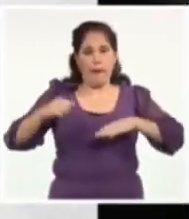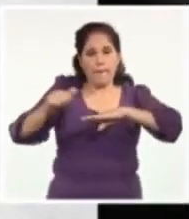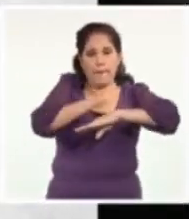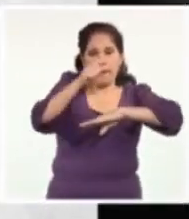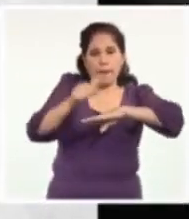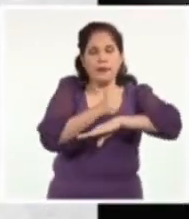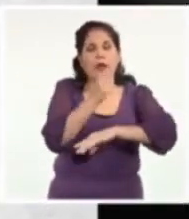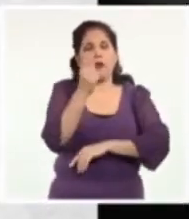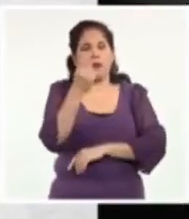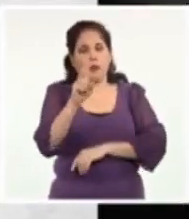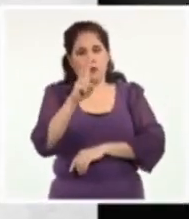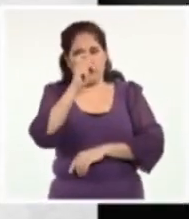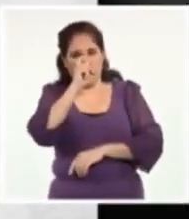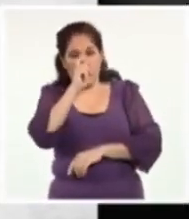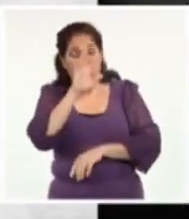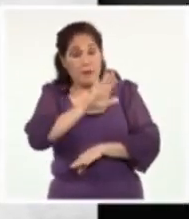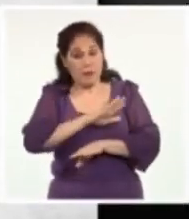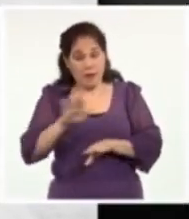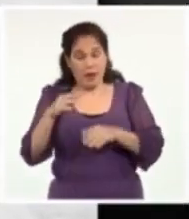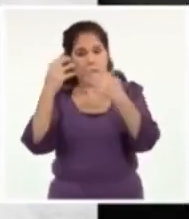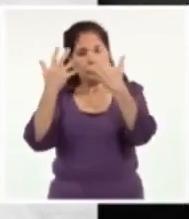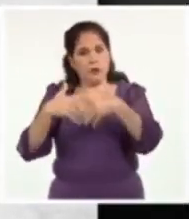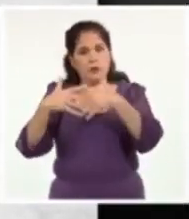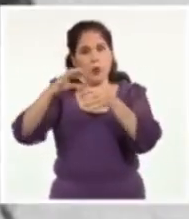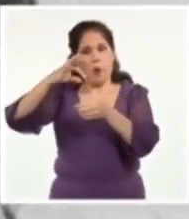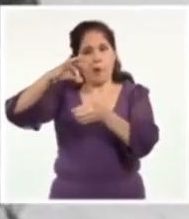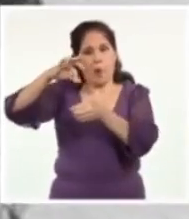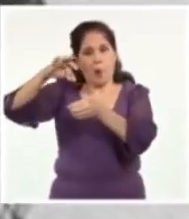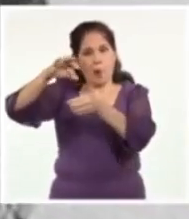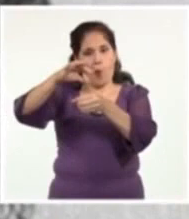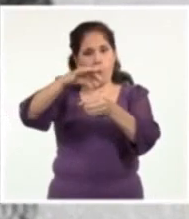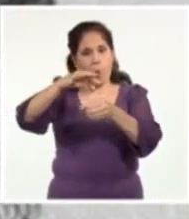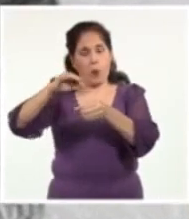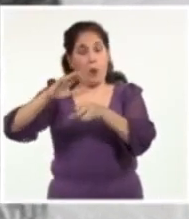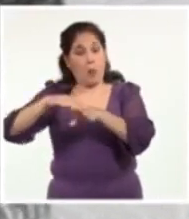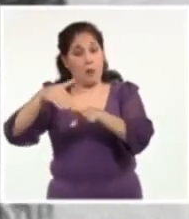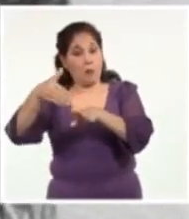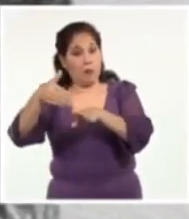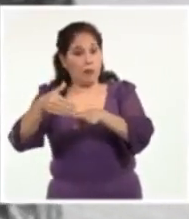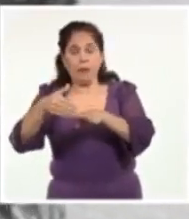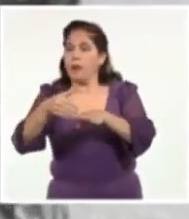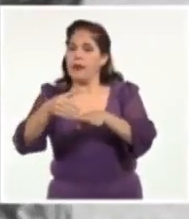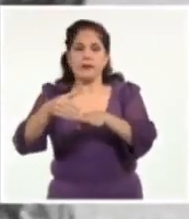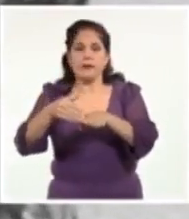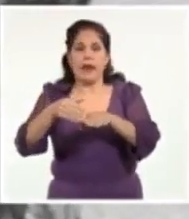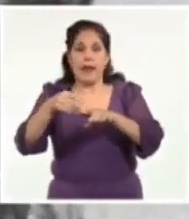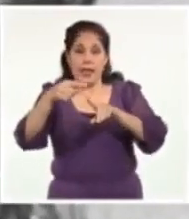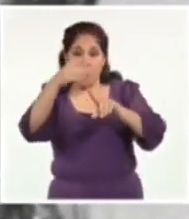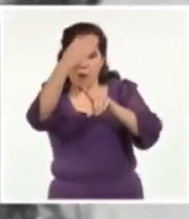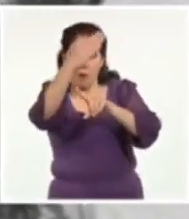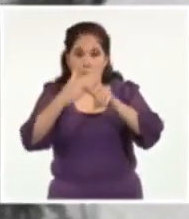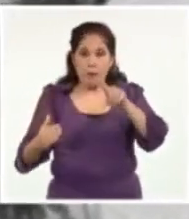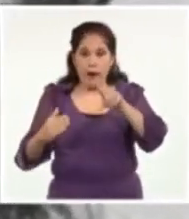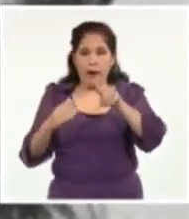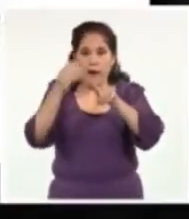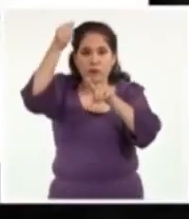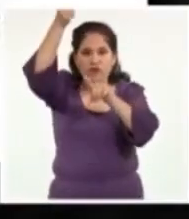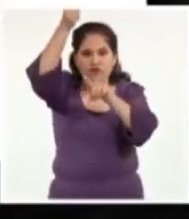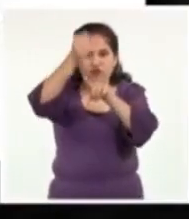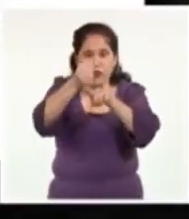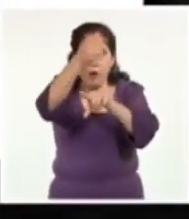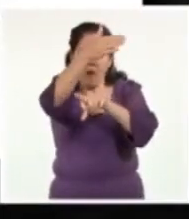años que consiguió un puesto en la planta de producción de tornillos, y donde unos años después perdiera su dedo índice empleando una prensa